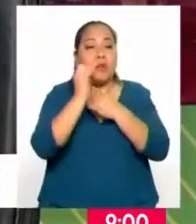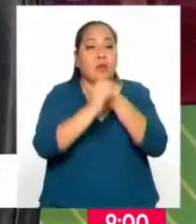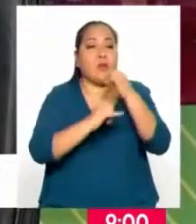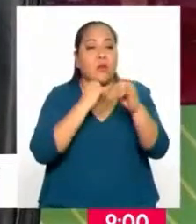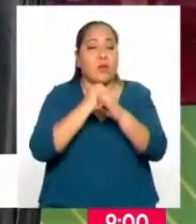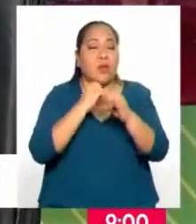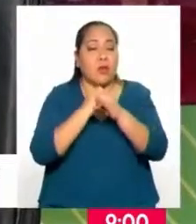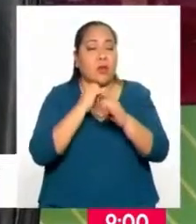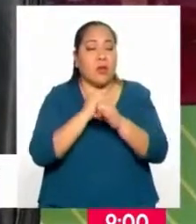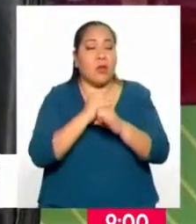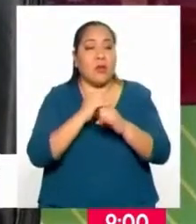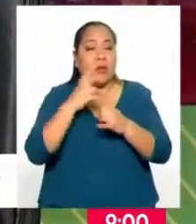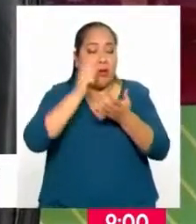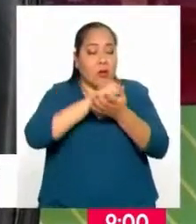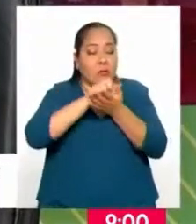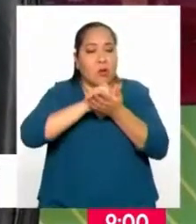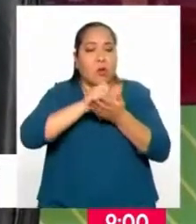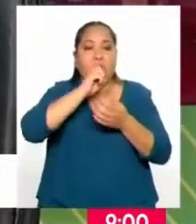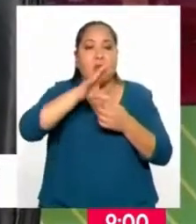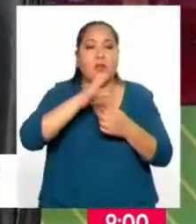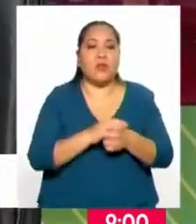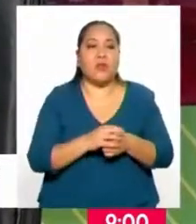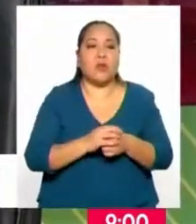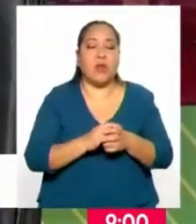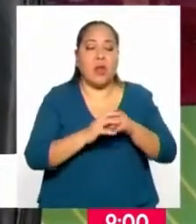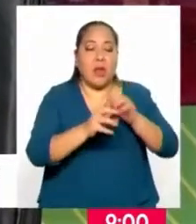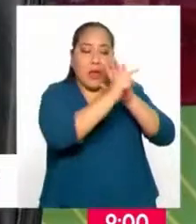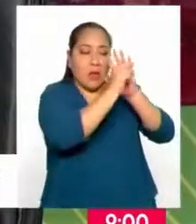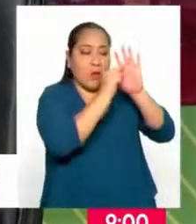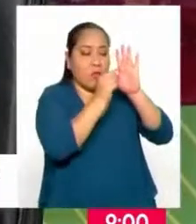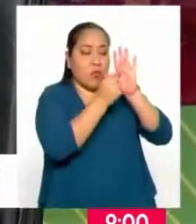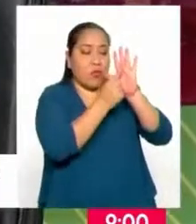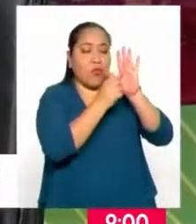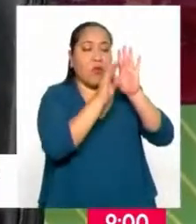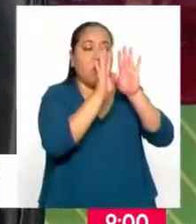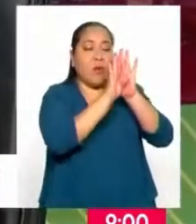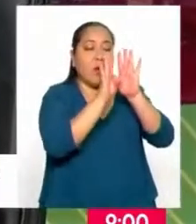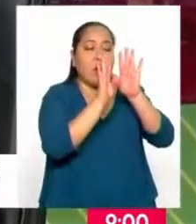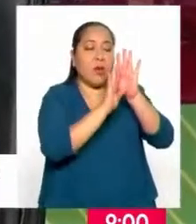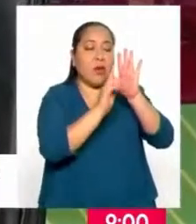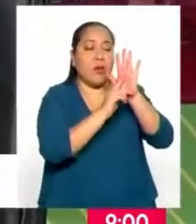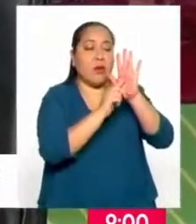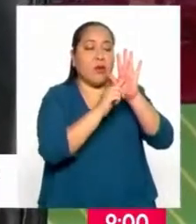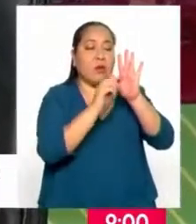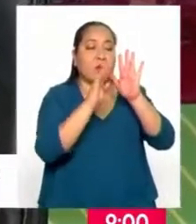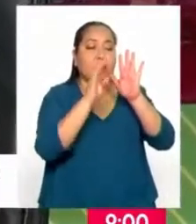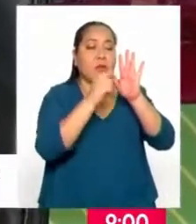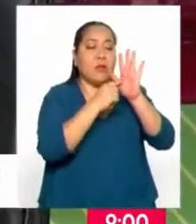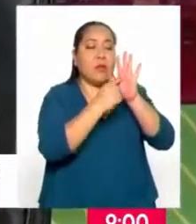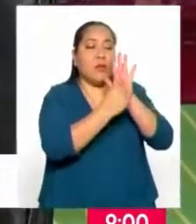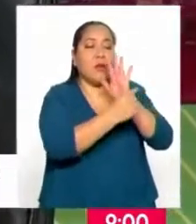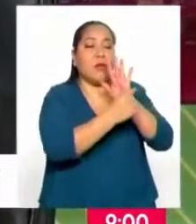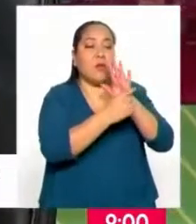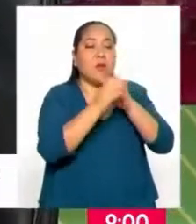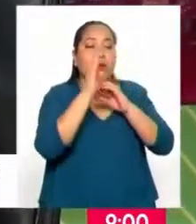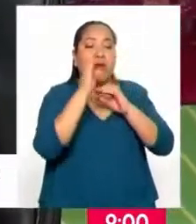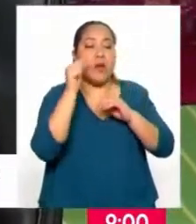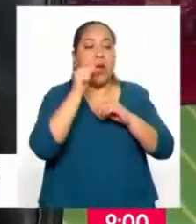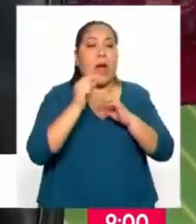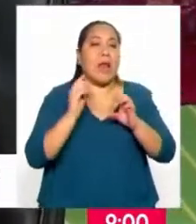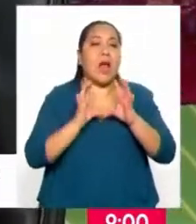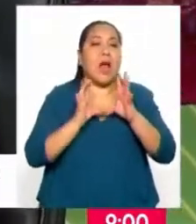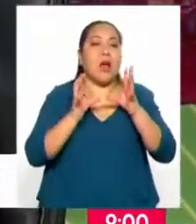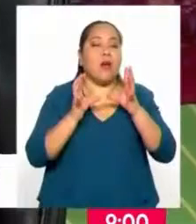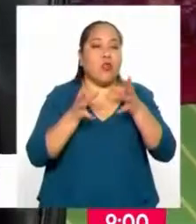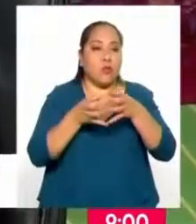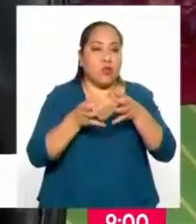su preocupación. Lo ha dicho en el punto B de un informe que ha remitido en octubre, ha dicho que a la Comisión